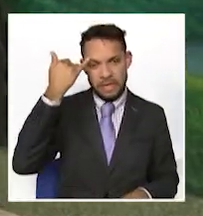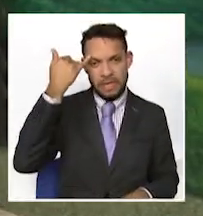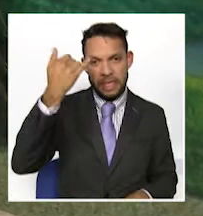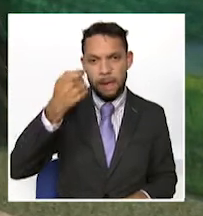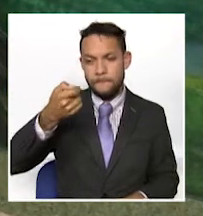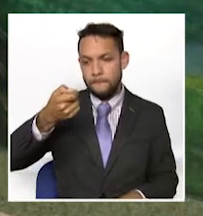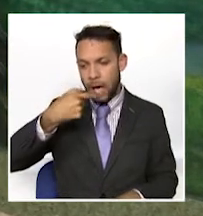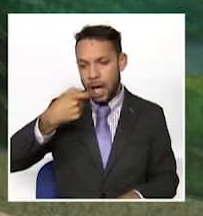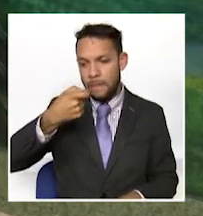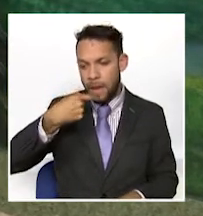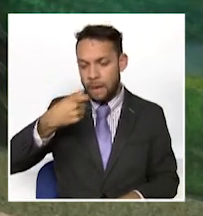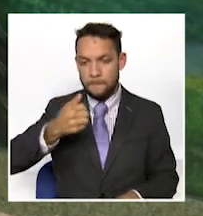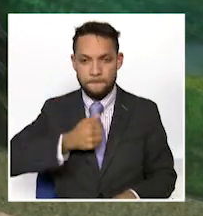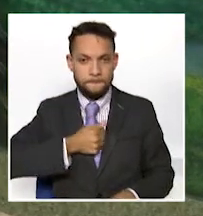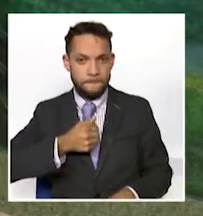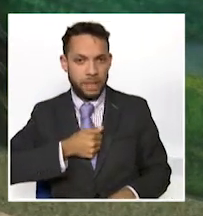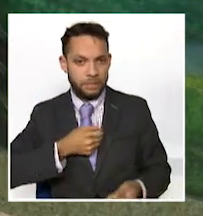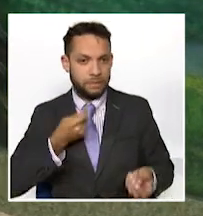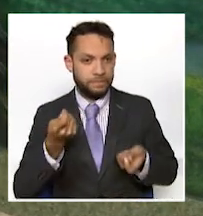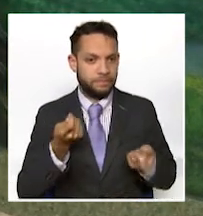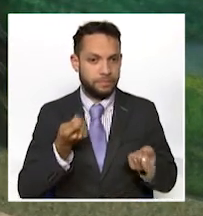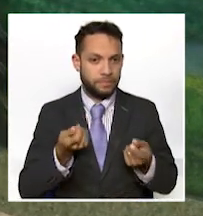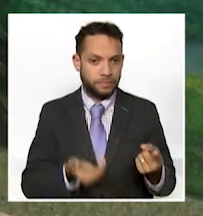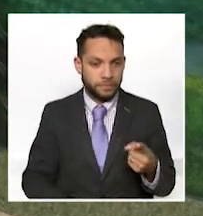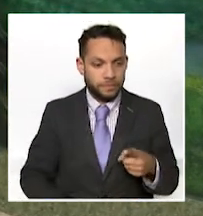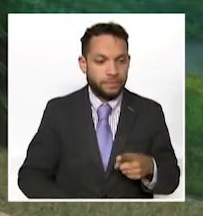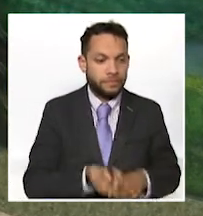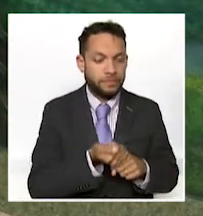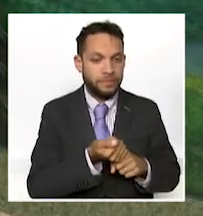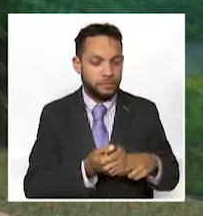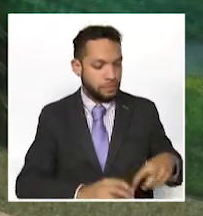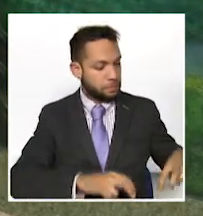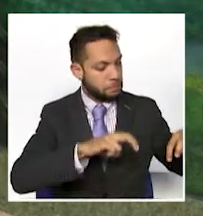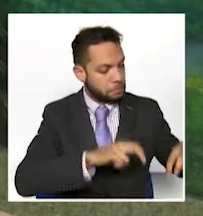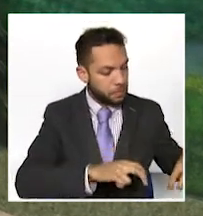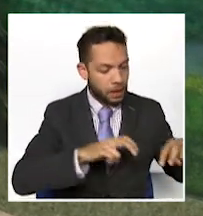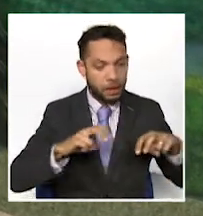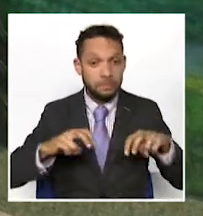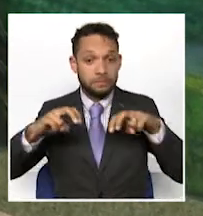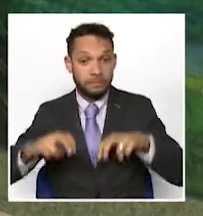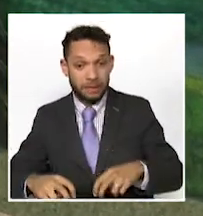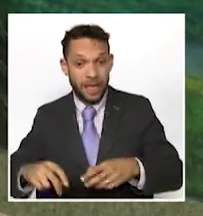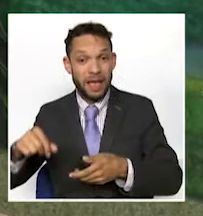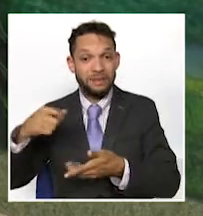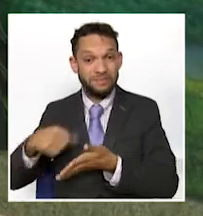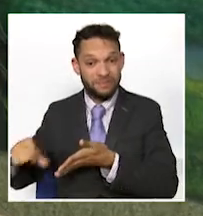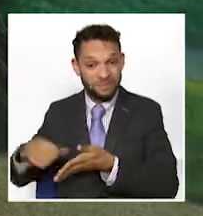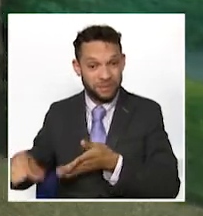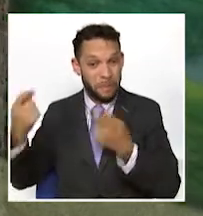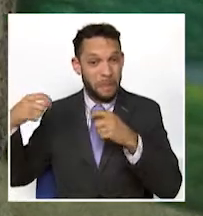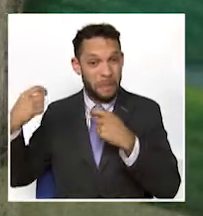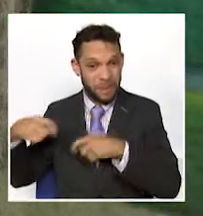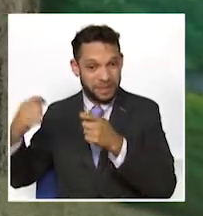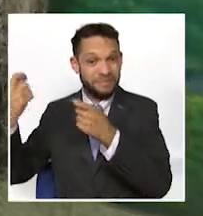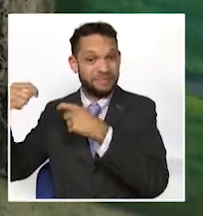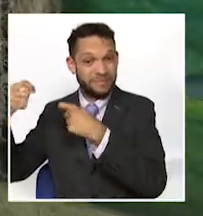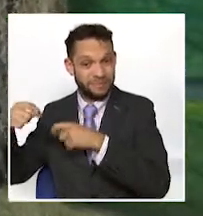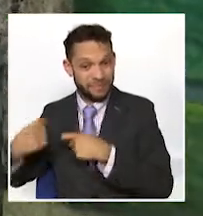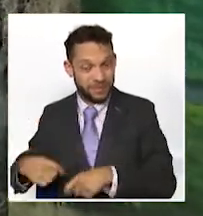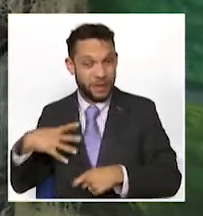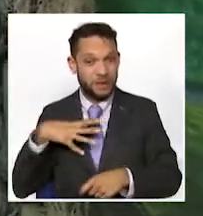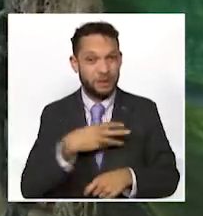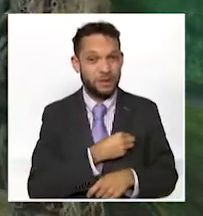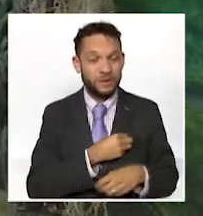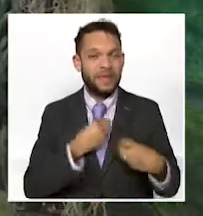problema grande que nosotros vemos en la consulta, porque hay mucho tipo de dolor y para eso venden mil cosas, pero lo que no tenemos claro